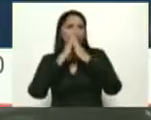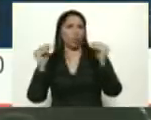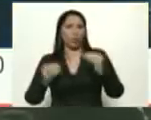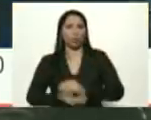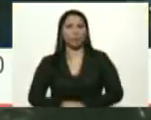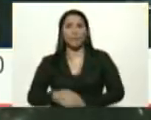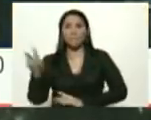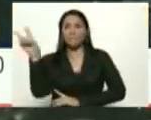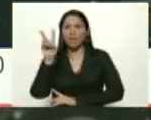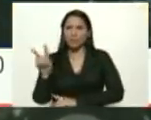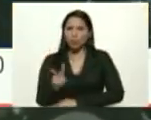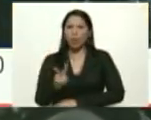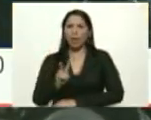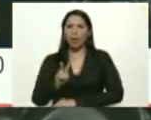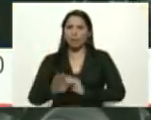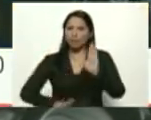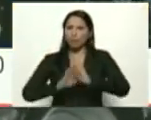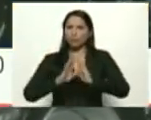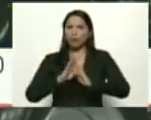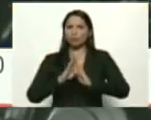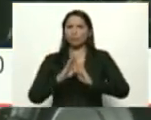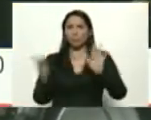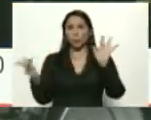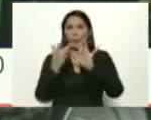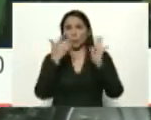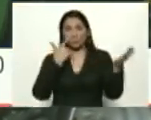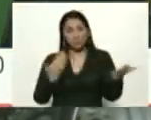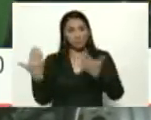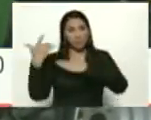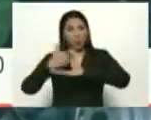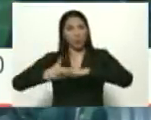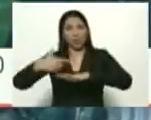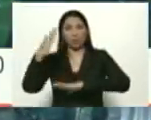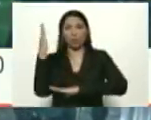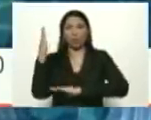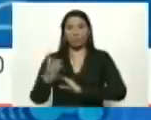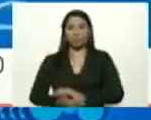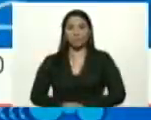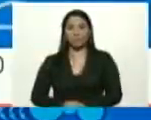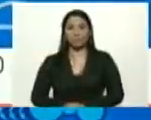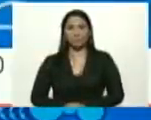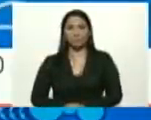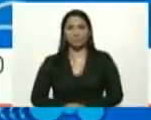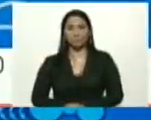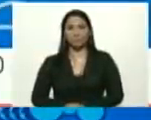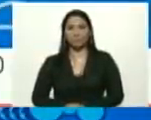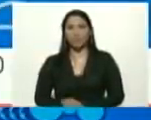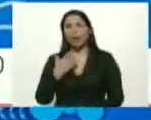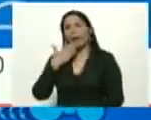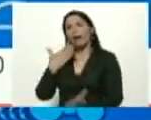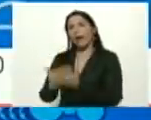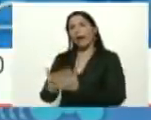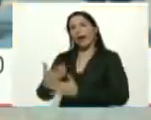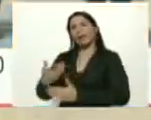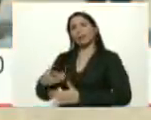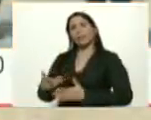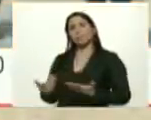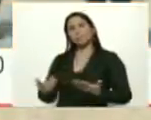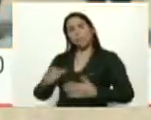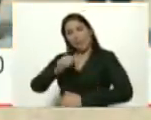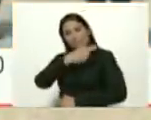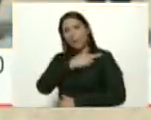que Venezuela salga adelante. Adelante, compañera Carmen Teresa Meléndez. Gracias, mi comandante en